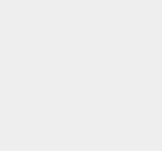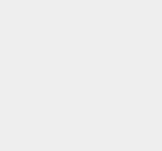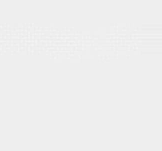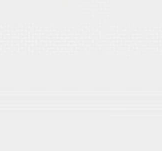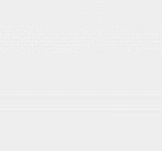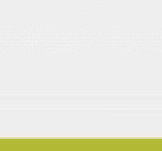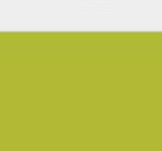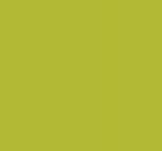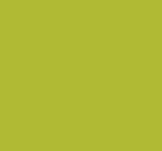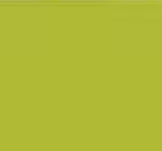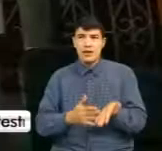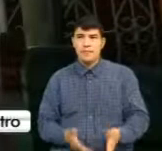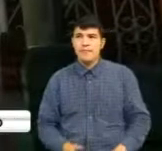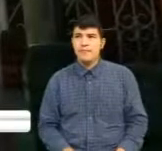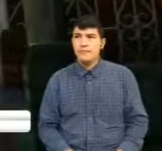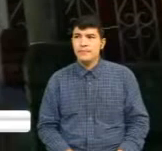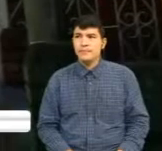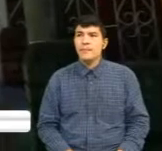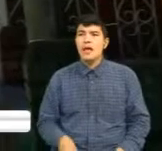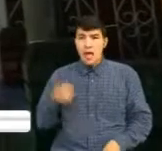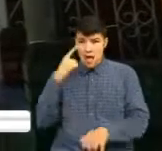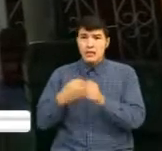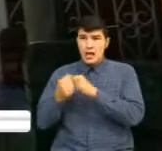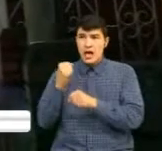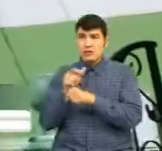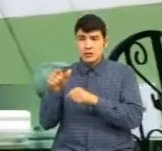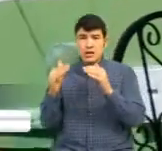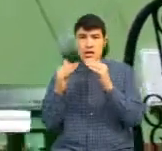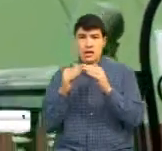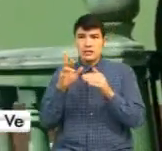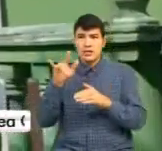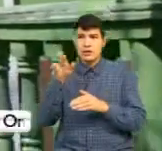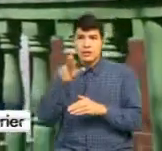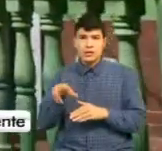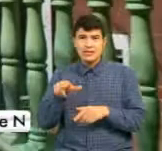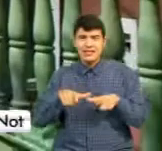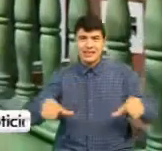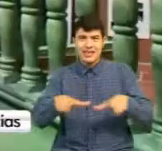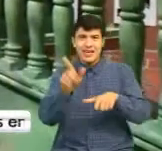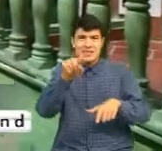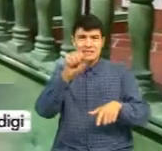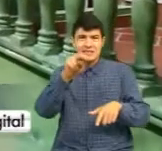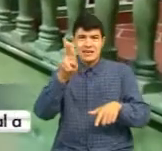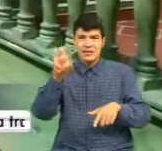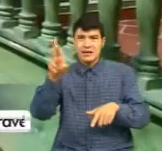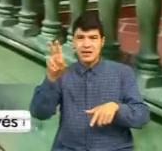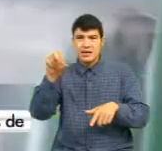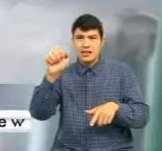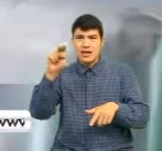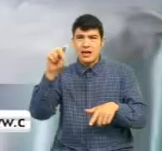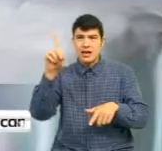topcom desde hace varios años la vivienda del señor luís jesús duarte en el sector san bernardo en el municipio de floridablanca